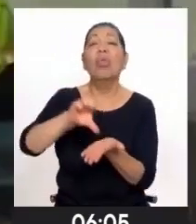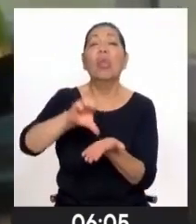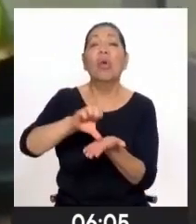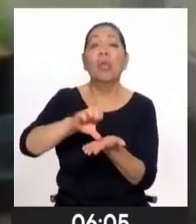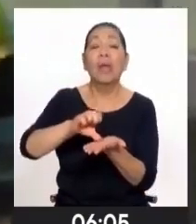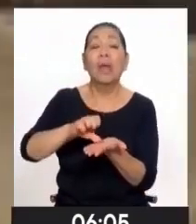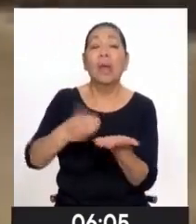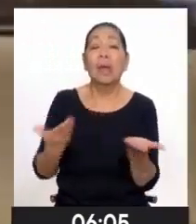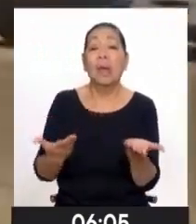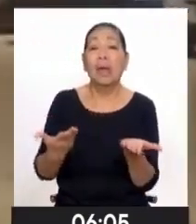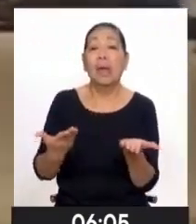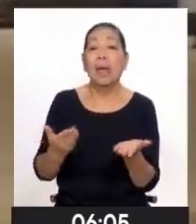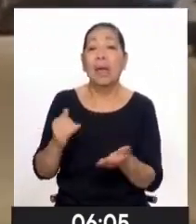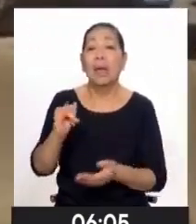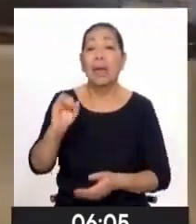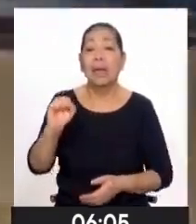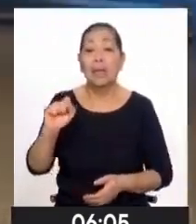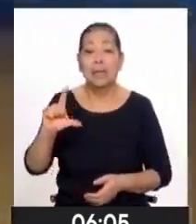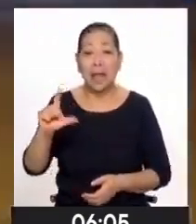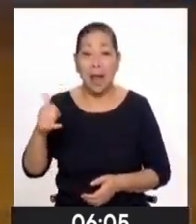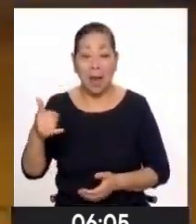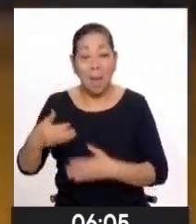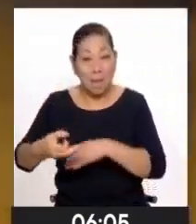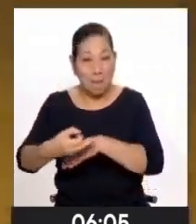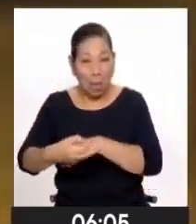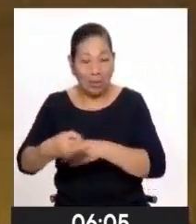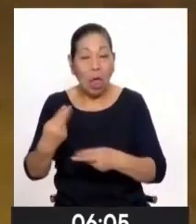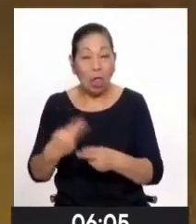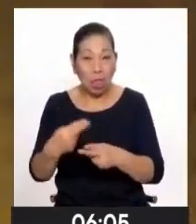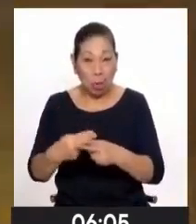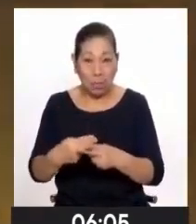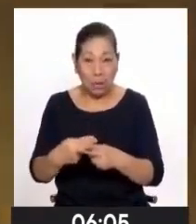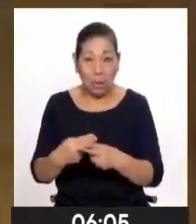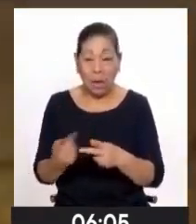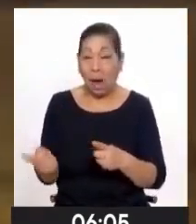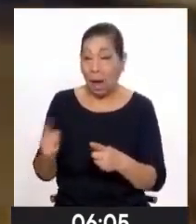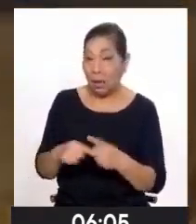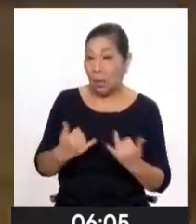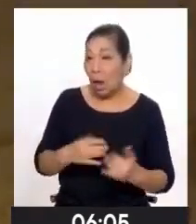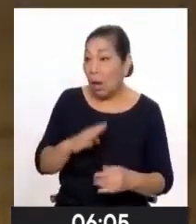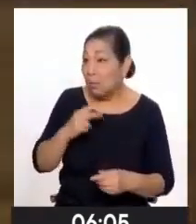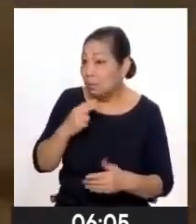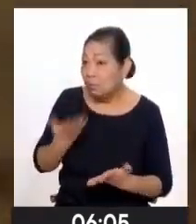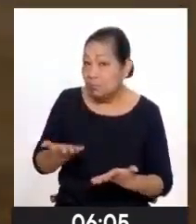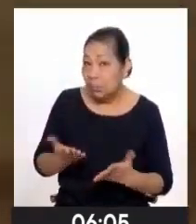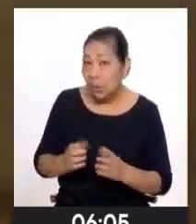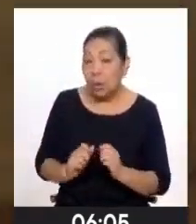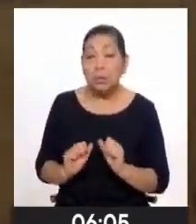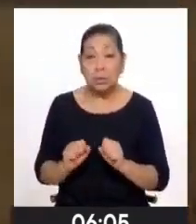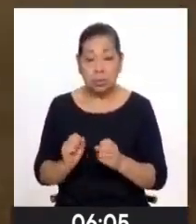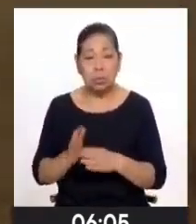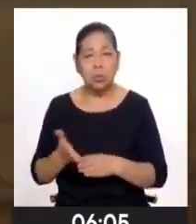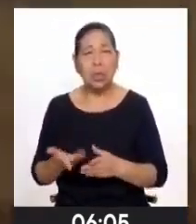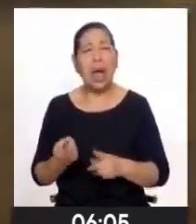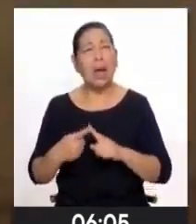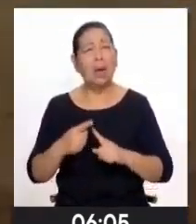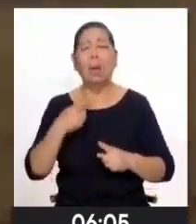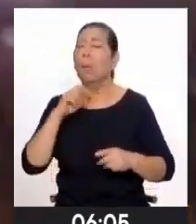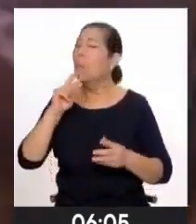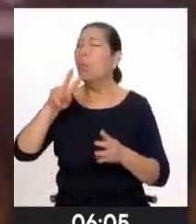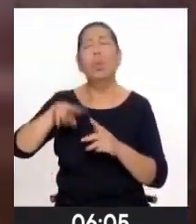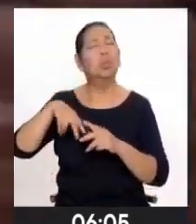familia mis más sentidas condolencias a su familia y seres queridos descansa en paz estimado Nano